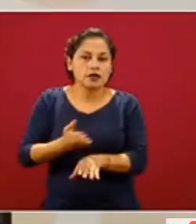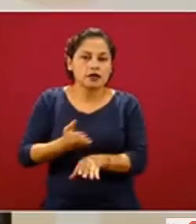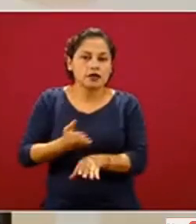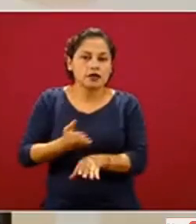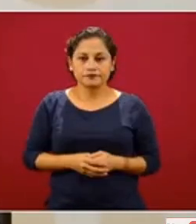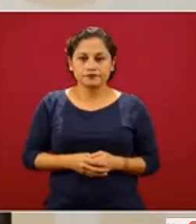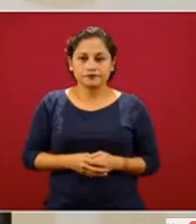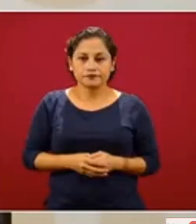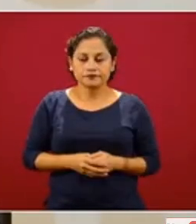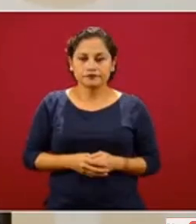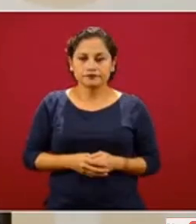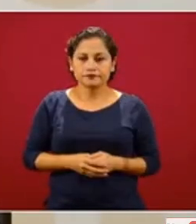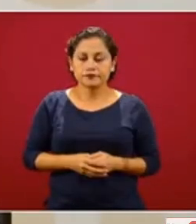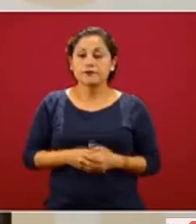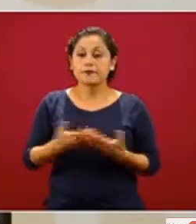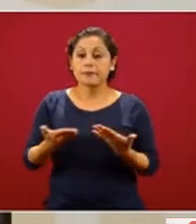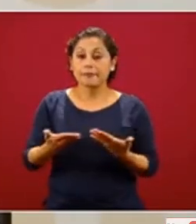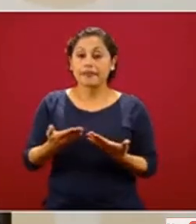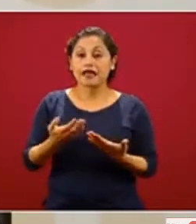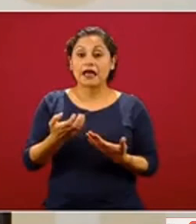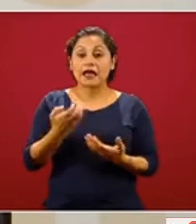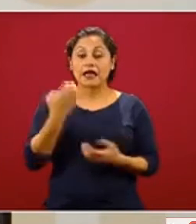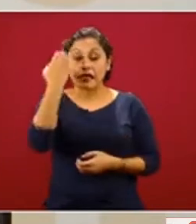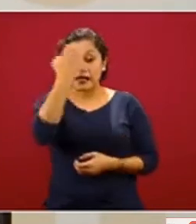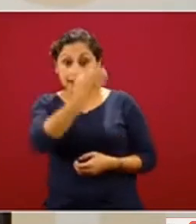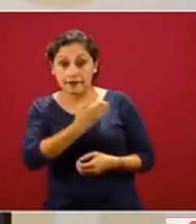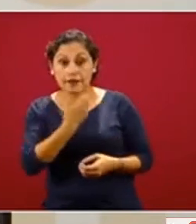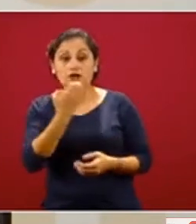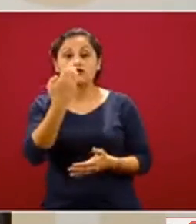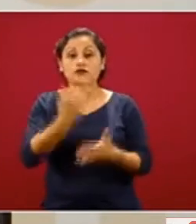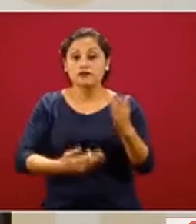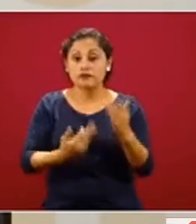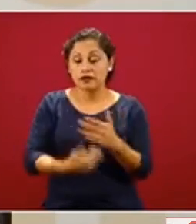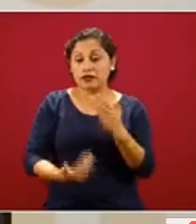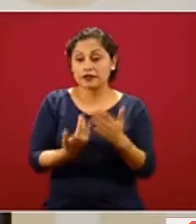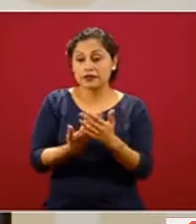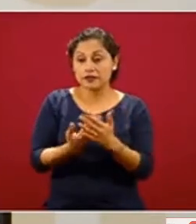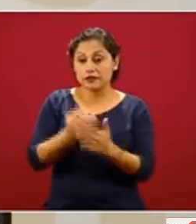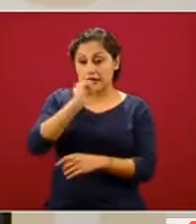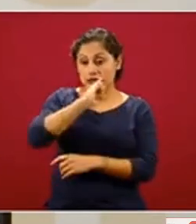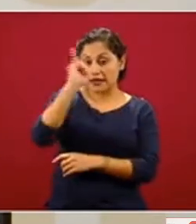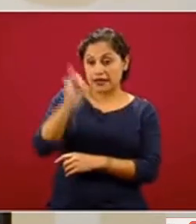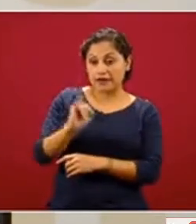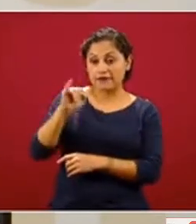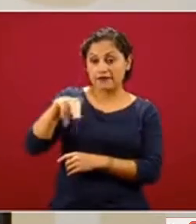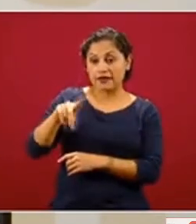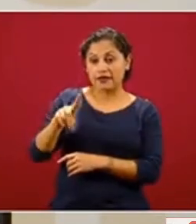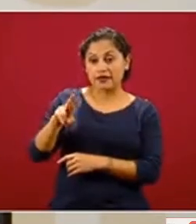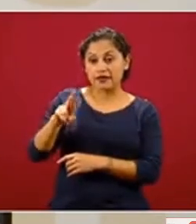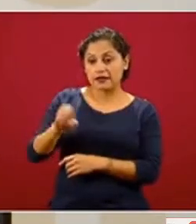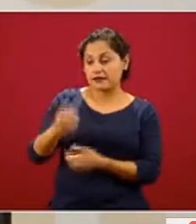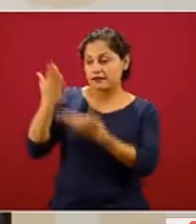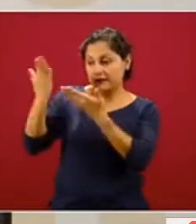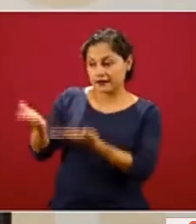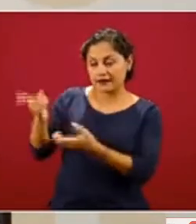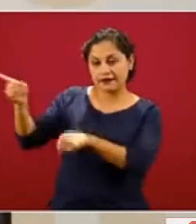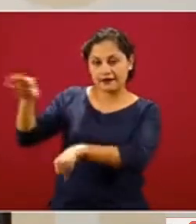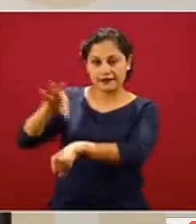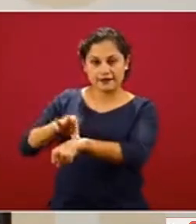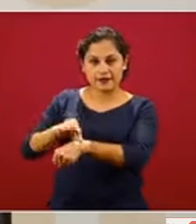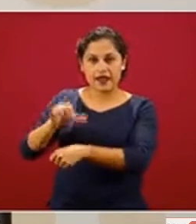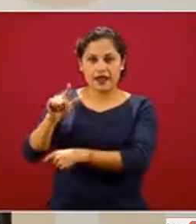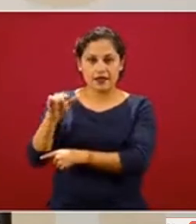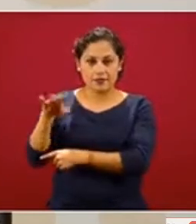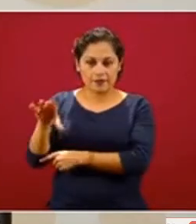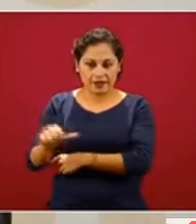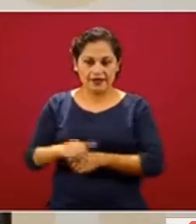De los resultados pendientes, el jefe del INDRE es el doctor Ralomía. Y entonces la larga explicación es porque él conoce de todo, pero